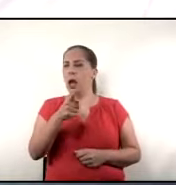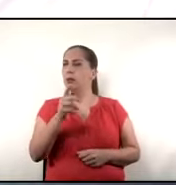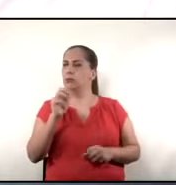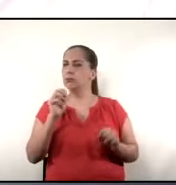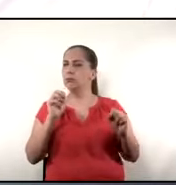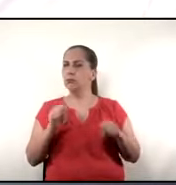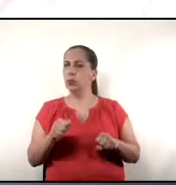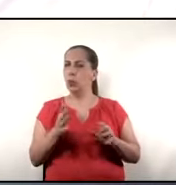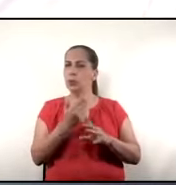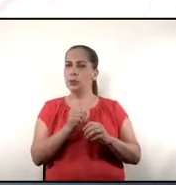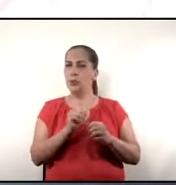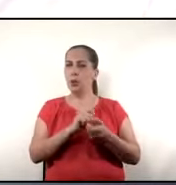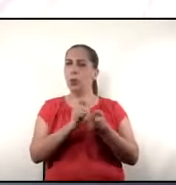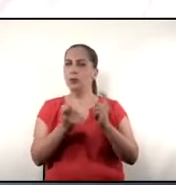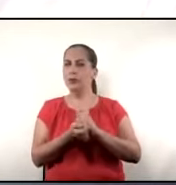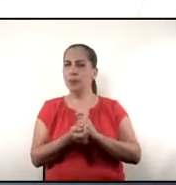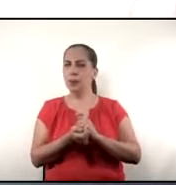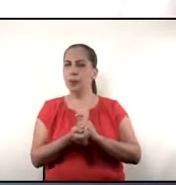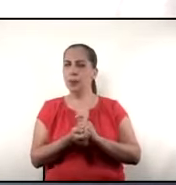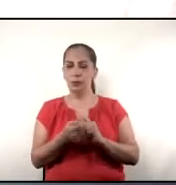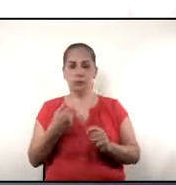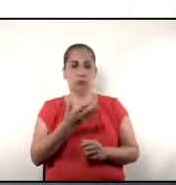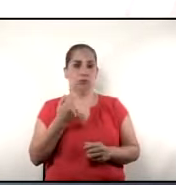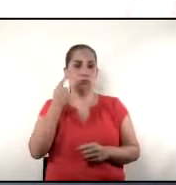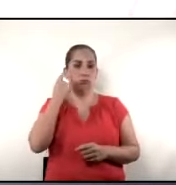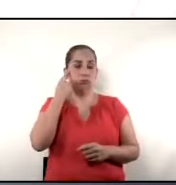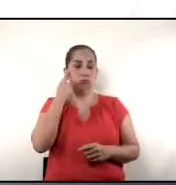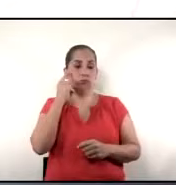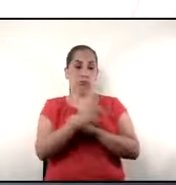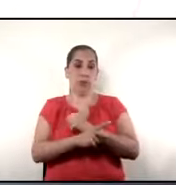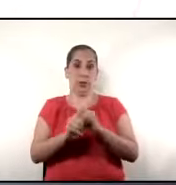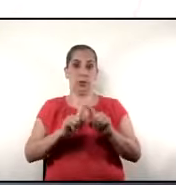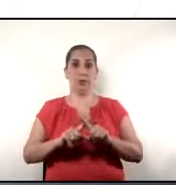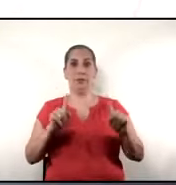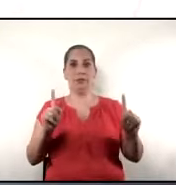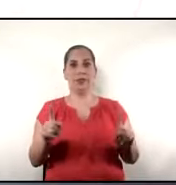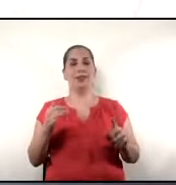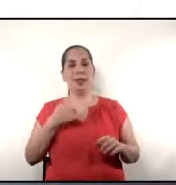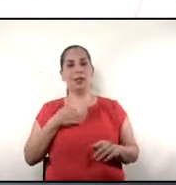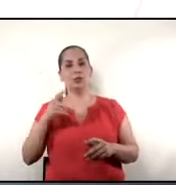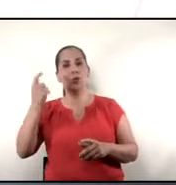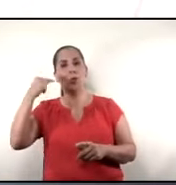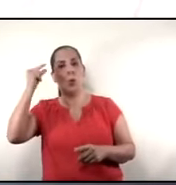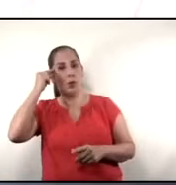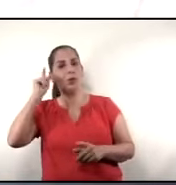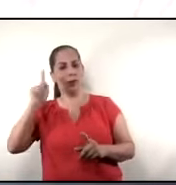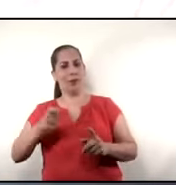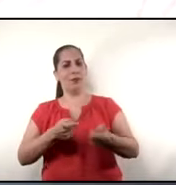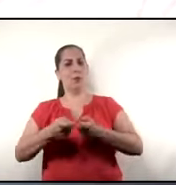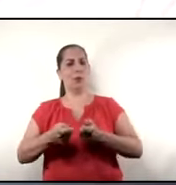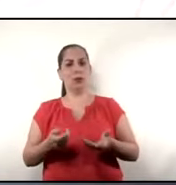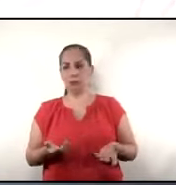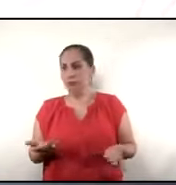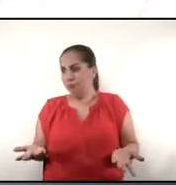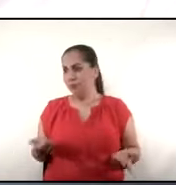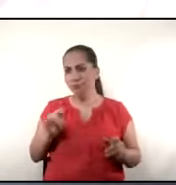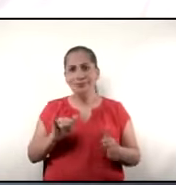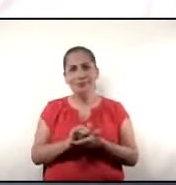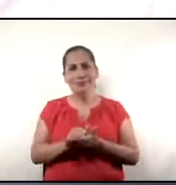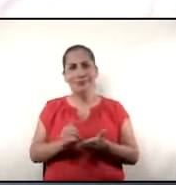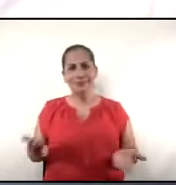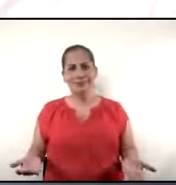podría dar ese salto, es decir, que si nosotros pensamos en un país distinto, es un gobernante que gobierne. Eso es.